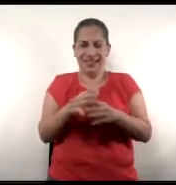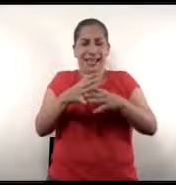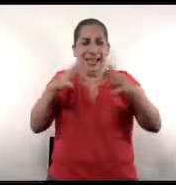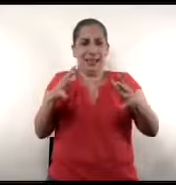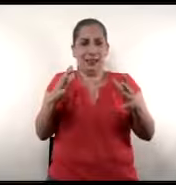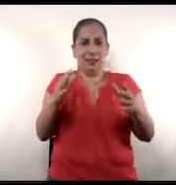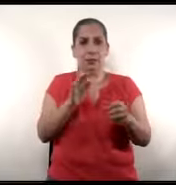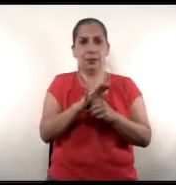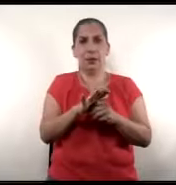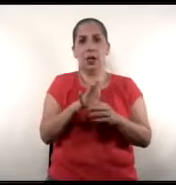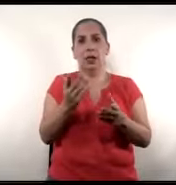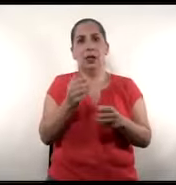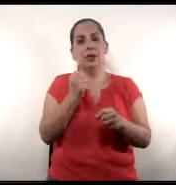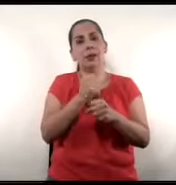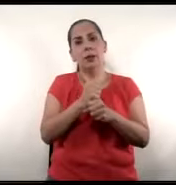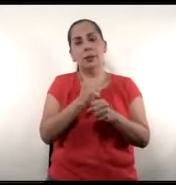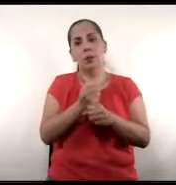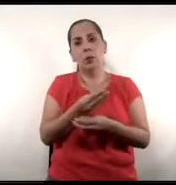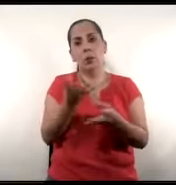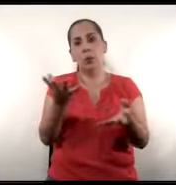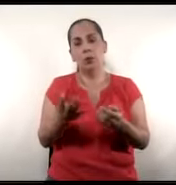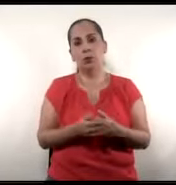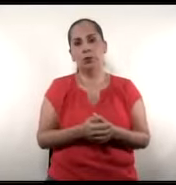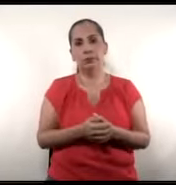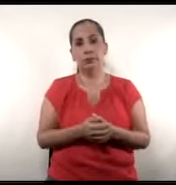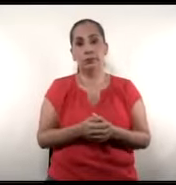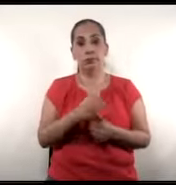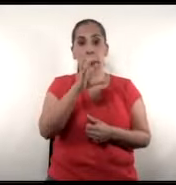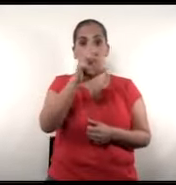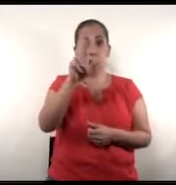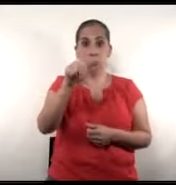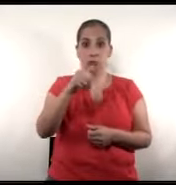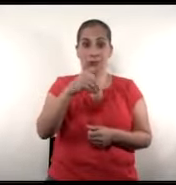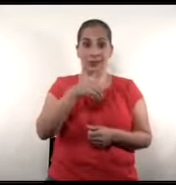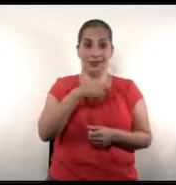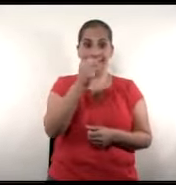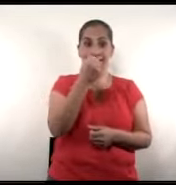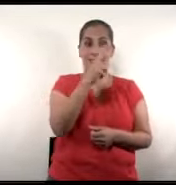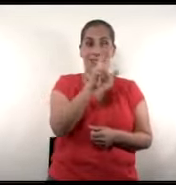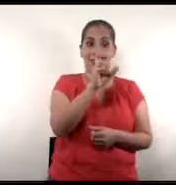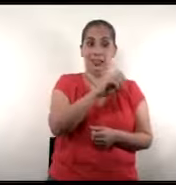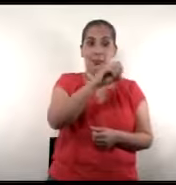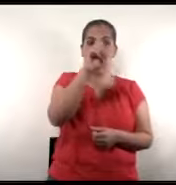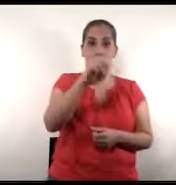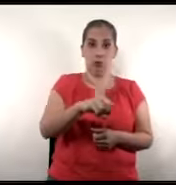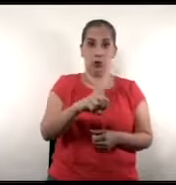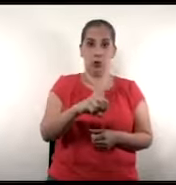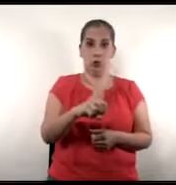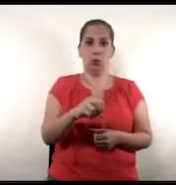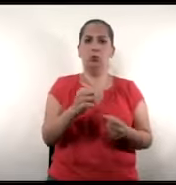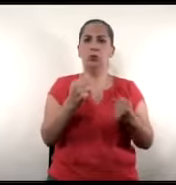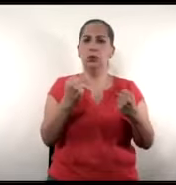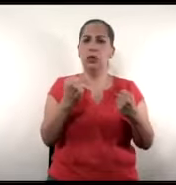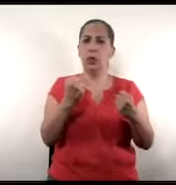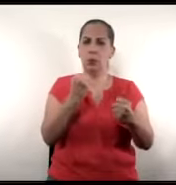grande es en empleo público. Costa Rica tiene un 13% de la fuerza